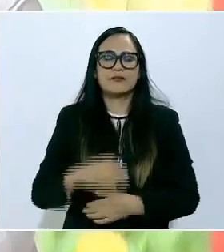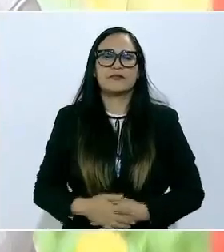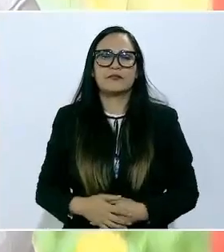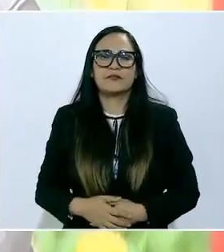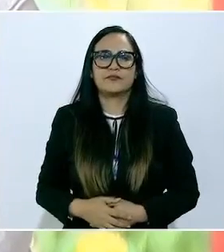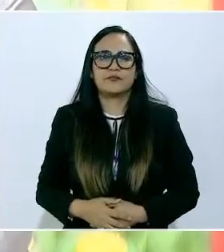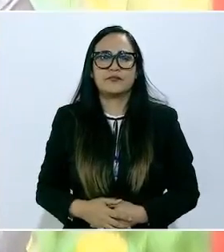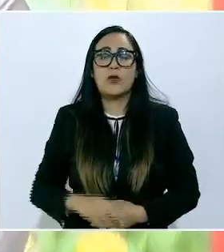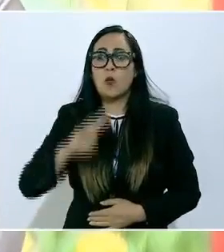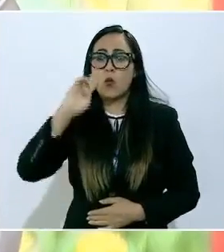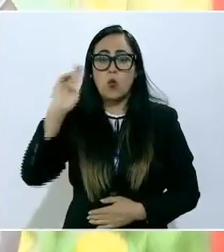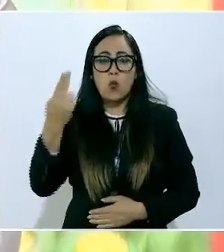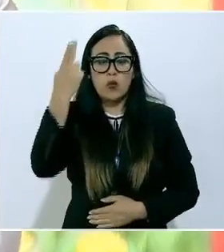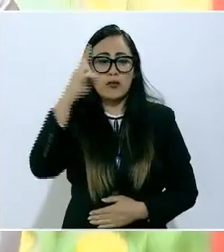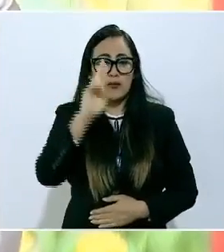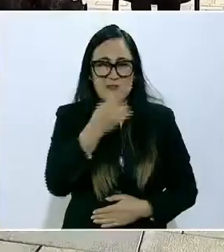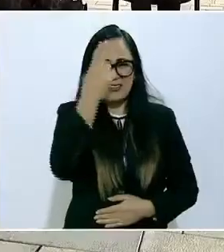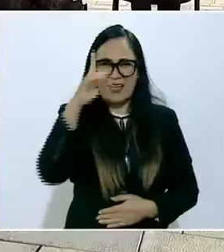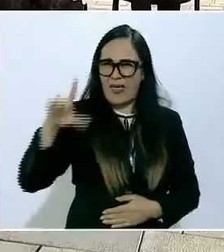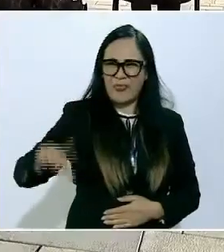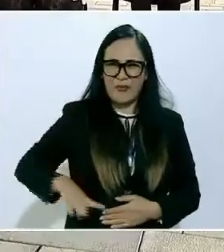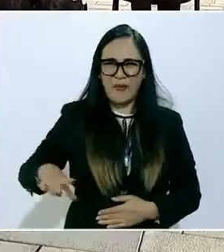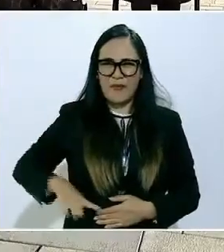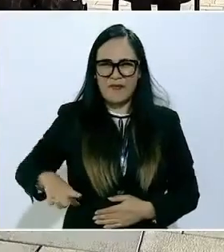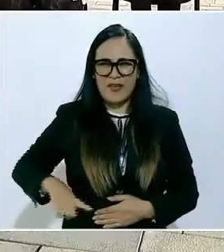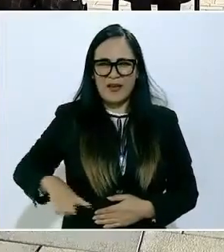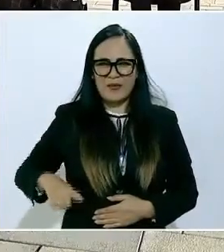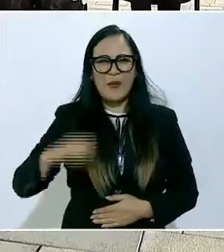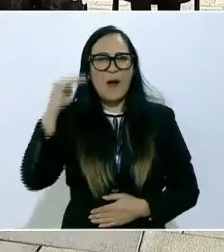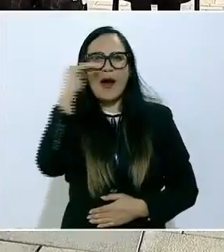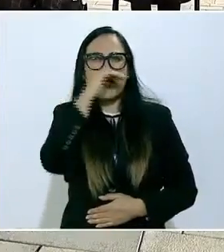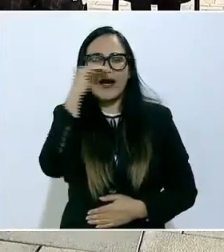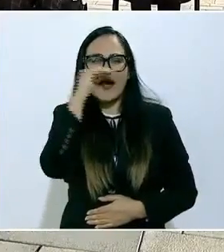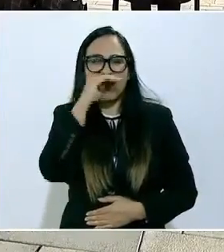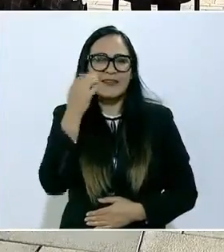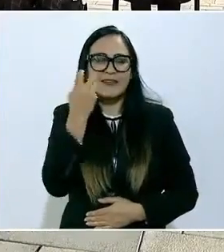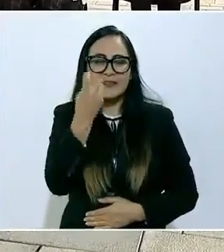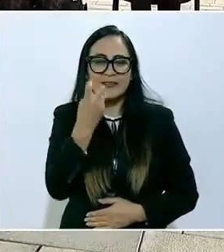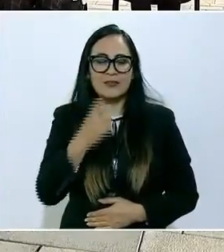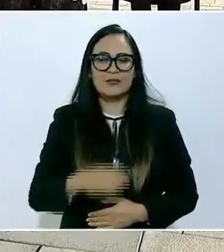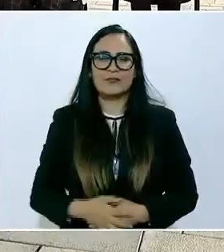En estas universidades públicas no solo